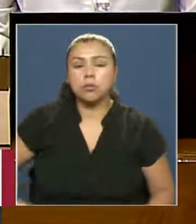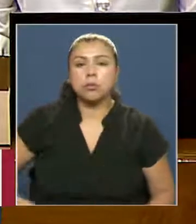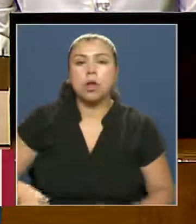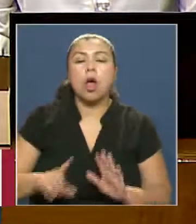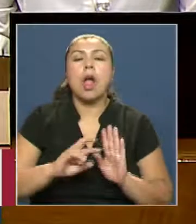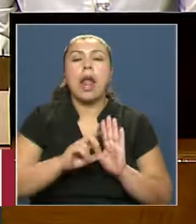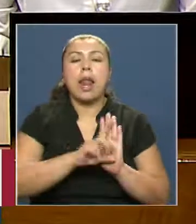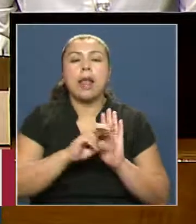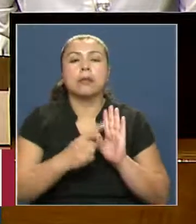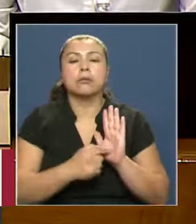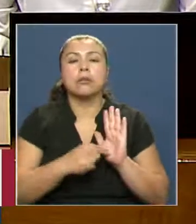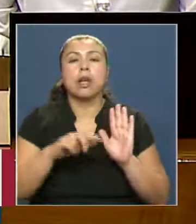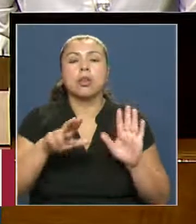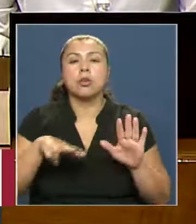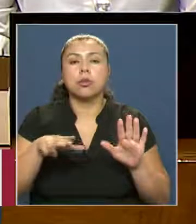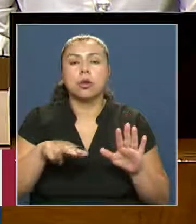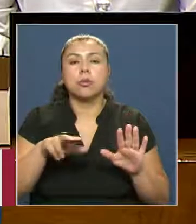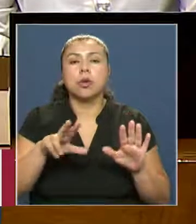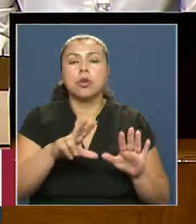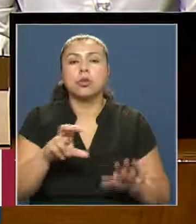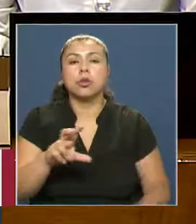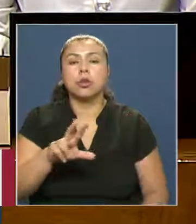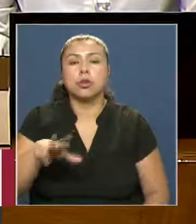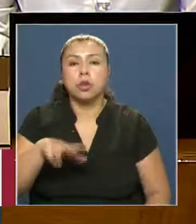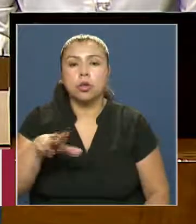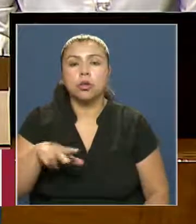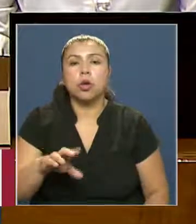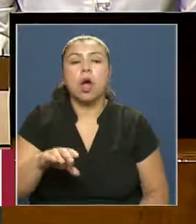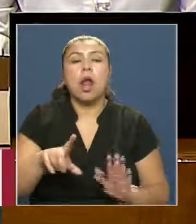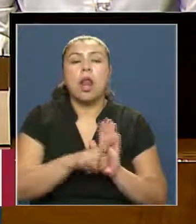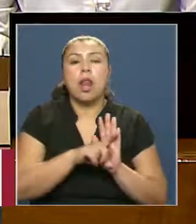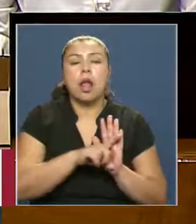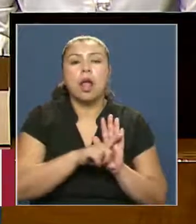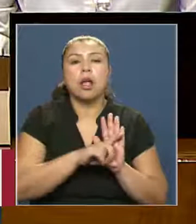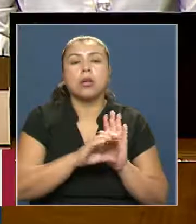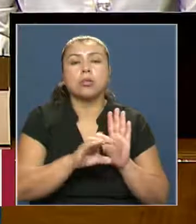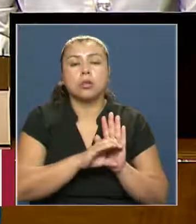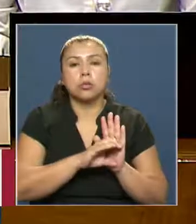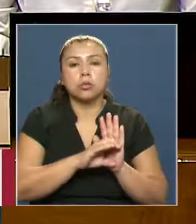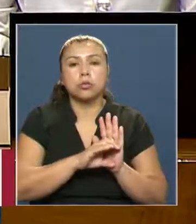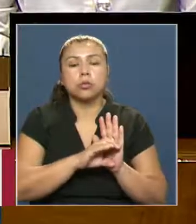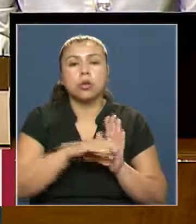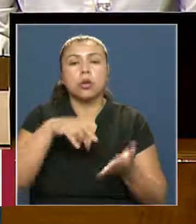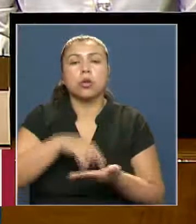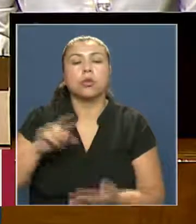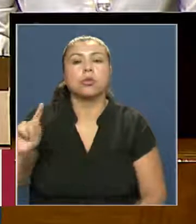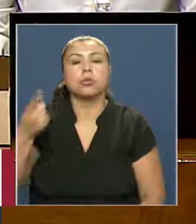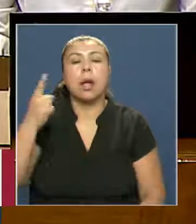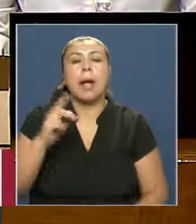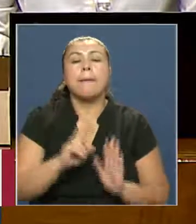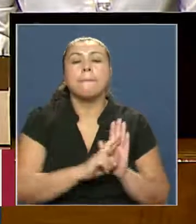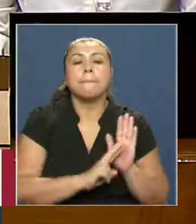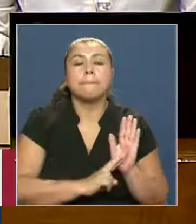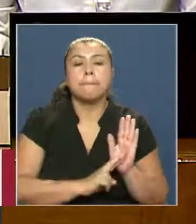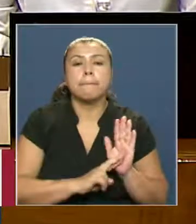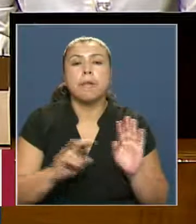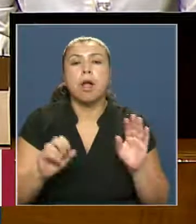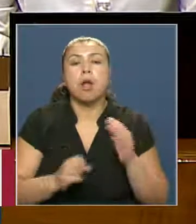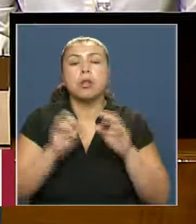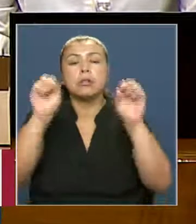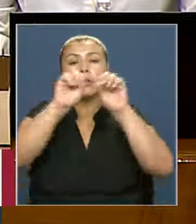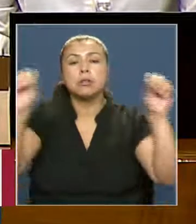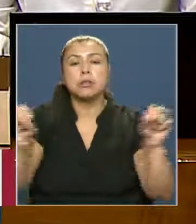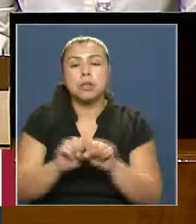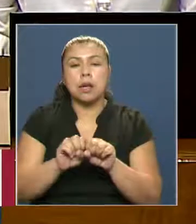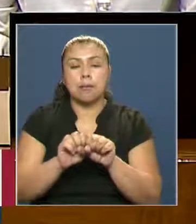número 18.918 orgánica constitucional del Congreso Nacional para regular la aplicación de un sistema